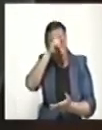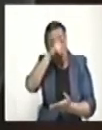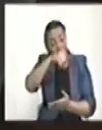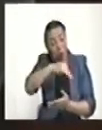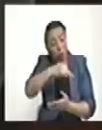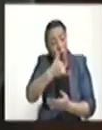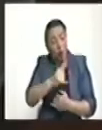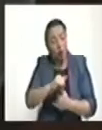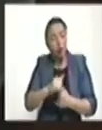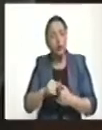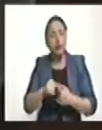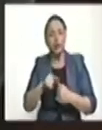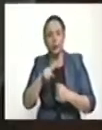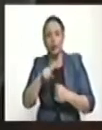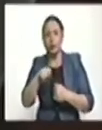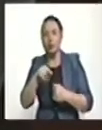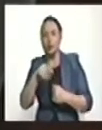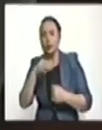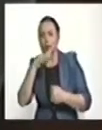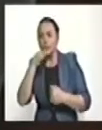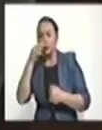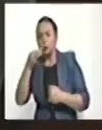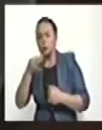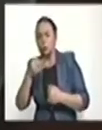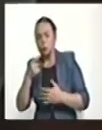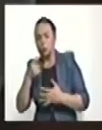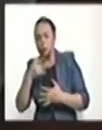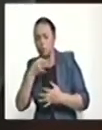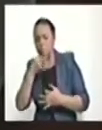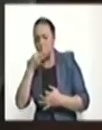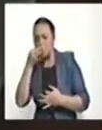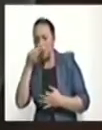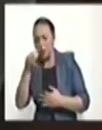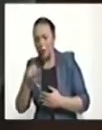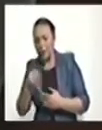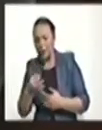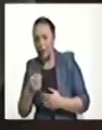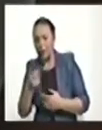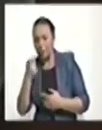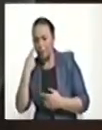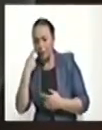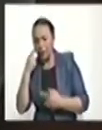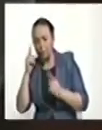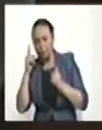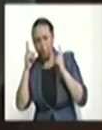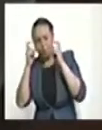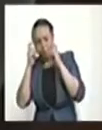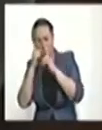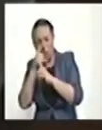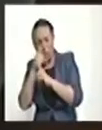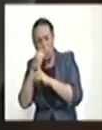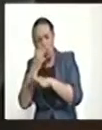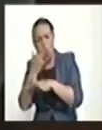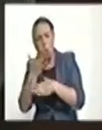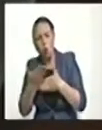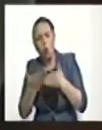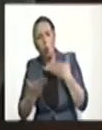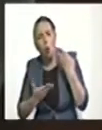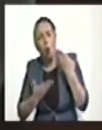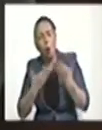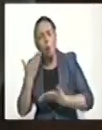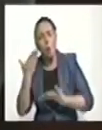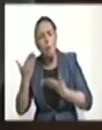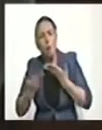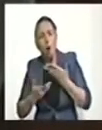testigos para acusar a inocentes, lo sometieran, diría uno en gracia de discusión, miremos a ver si